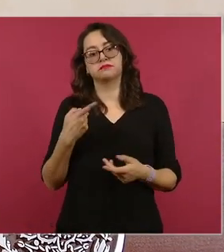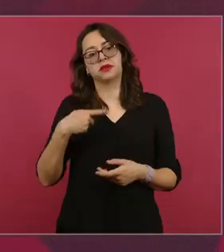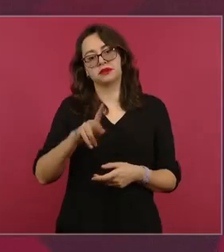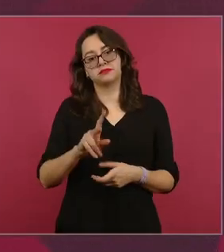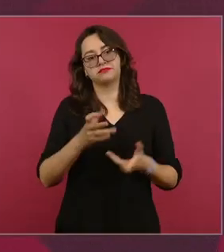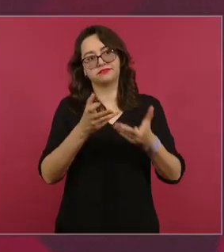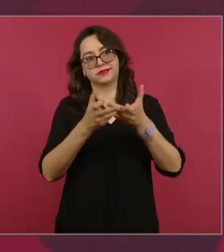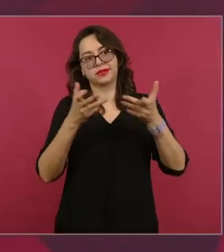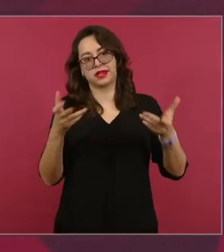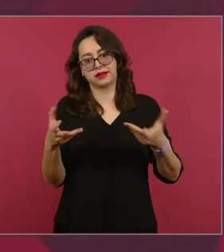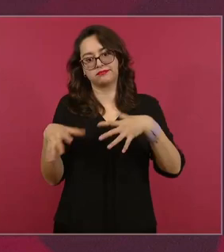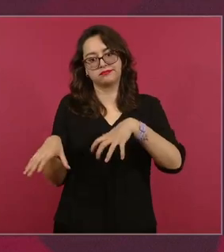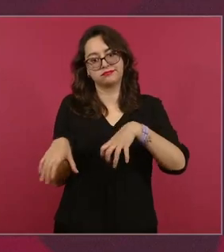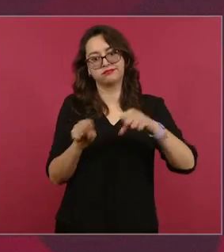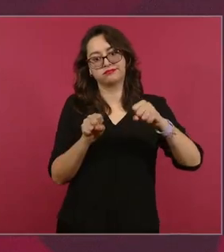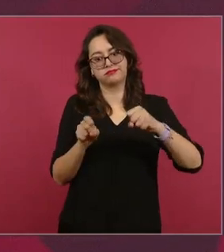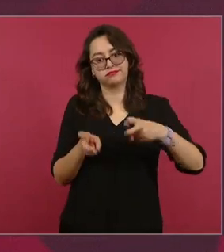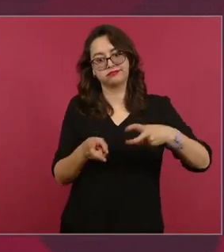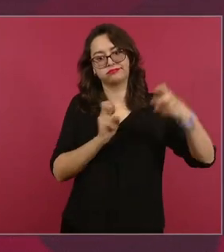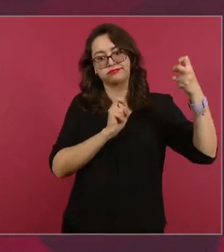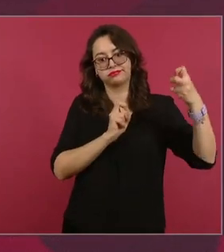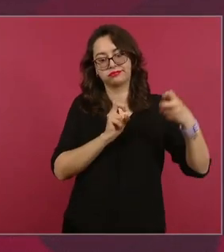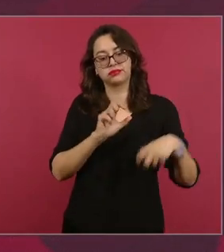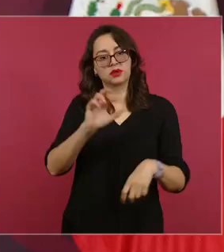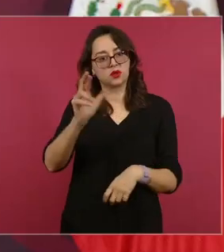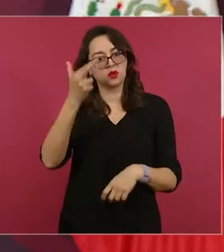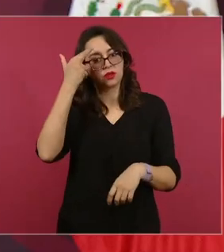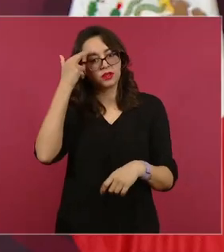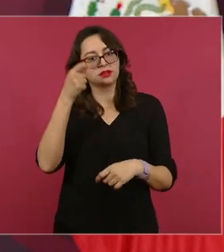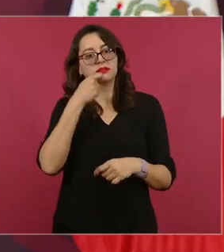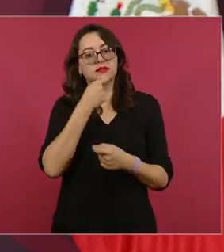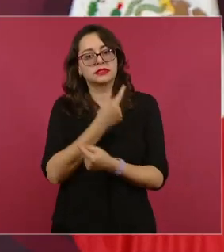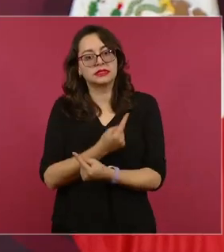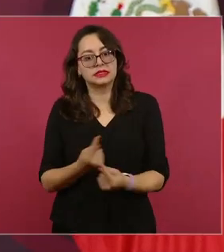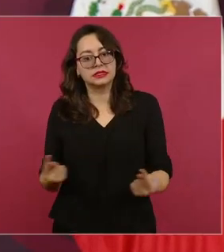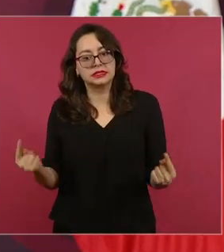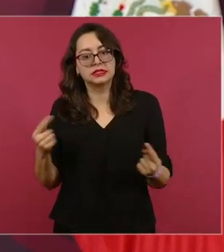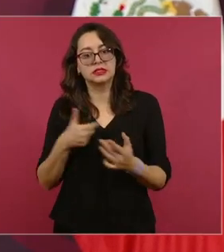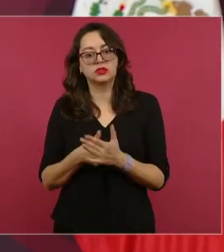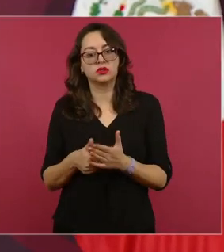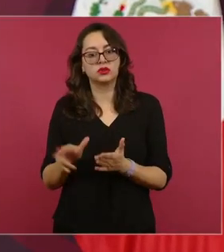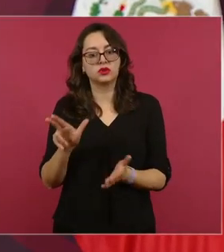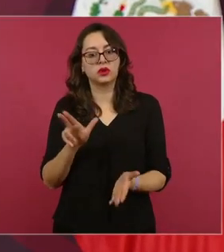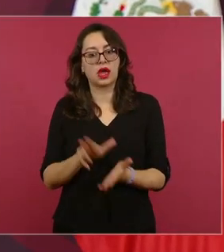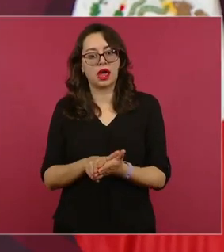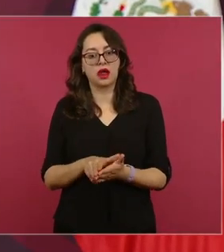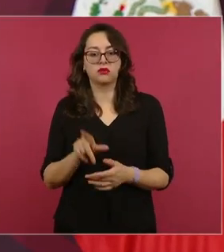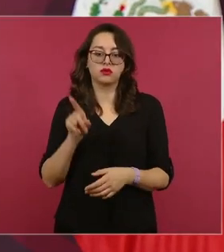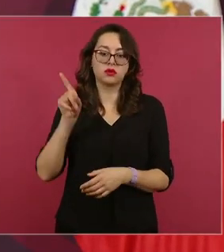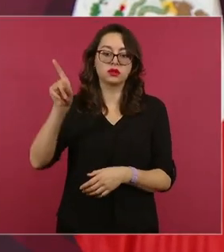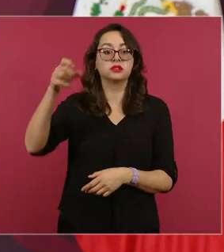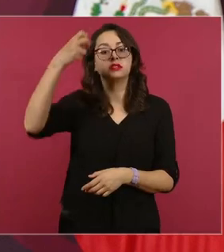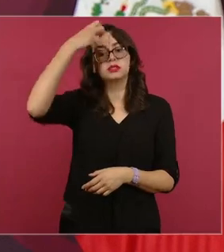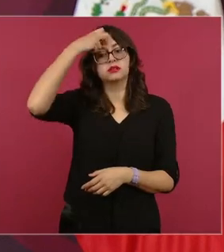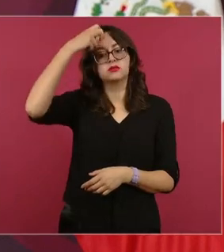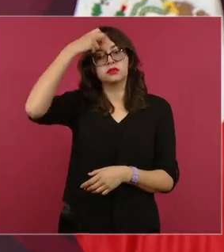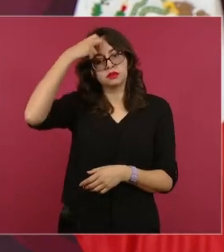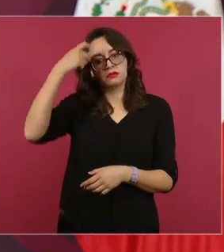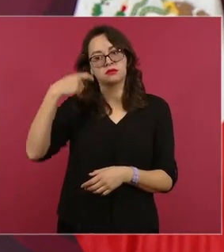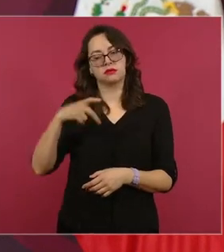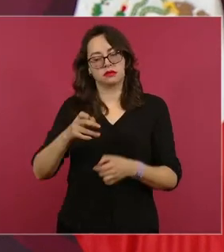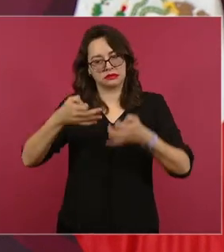Por eso recordamos a los niños héroes de Chapultepec. Entonces, vamos hoy